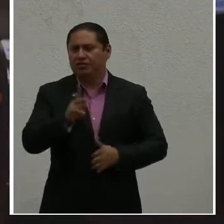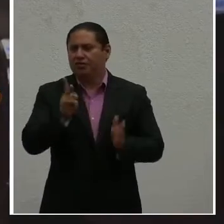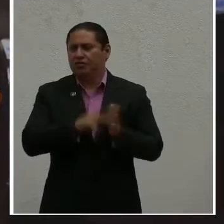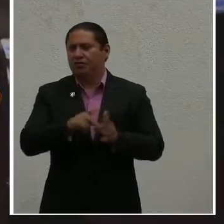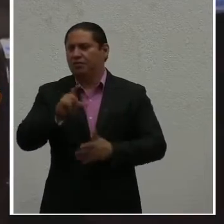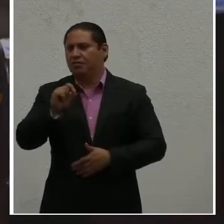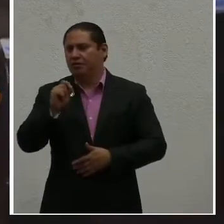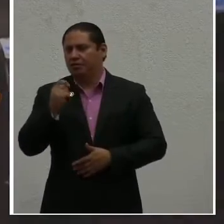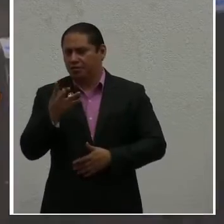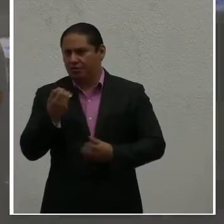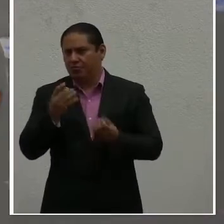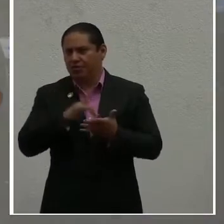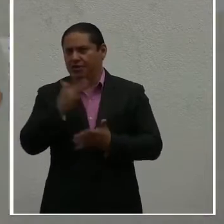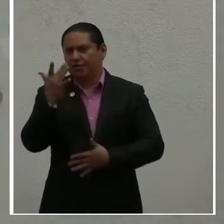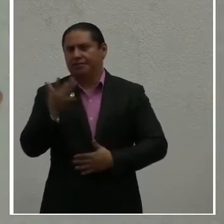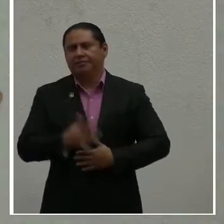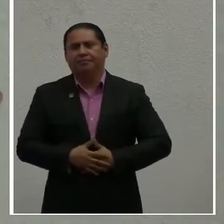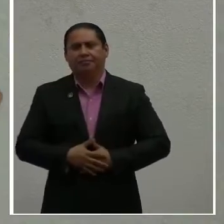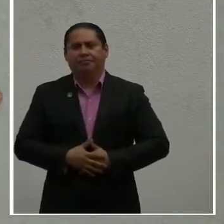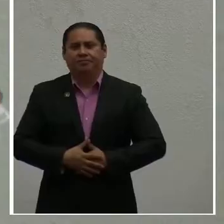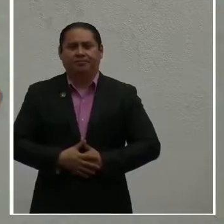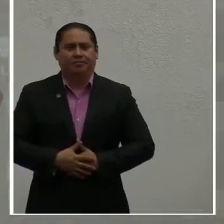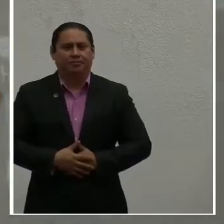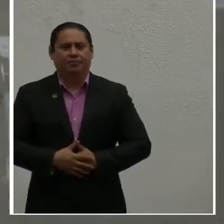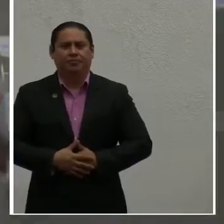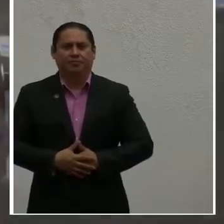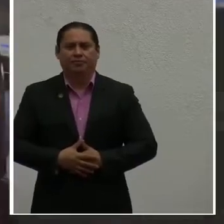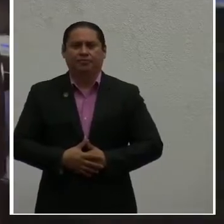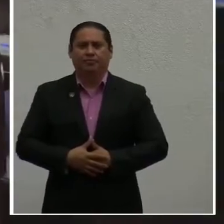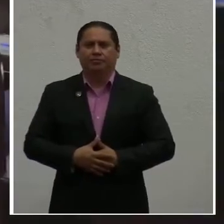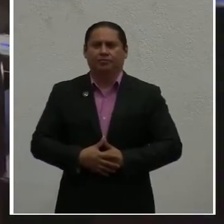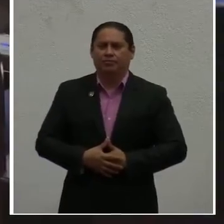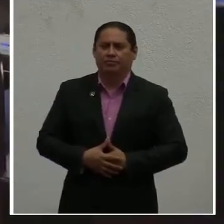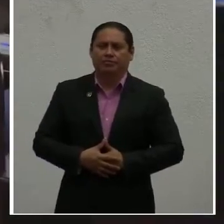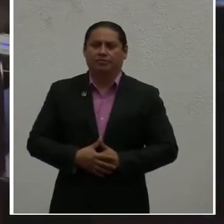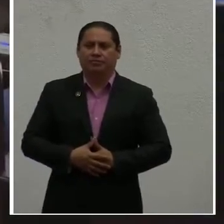2019-2024. Es cuanto, Presidenta. Bien, diputada.